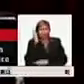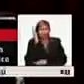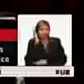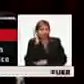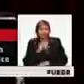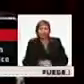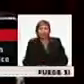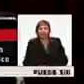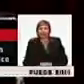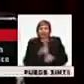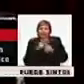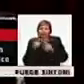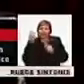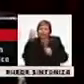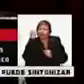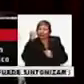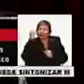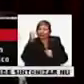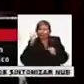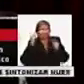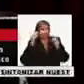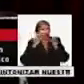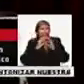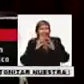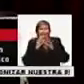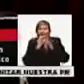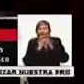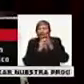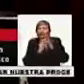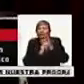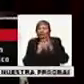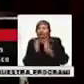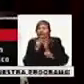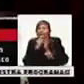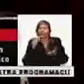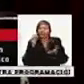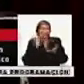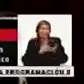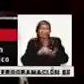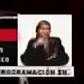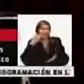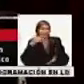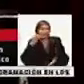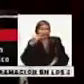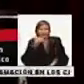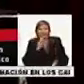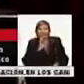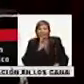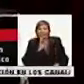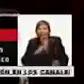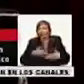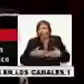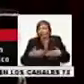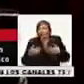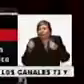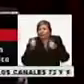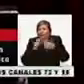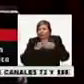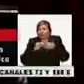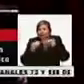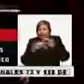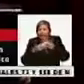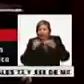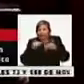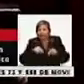testimonio de defensa de una Constitución que nos lo repite siempre, tiene aportes sustantivos en la historia del